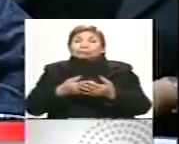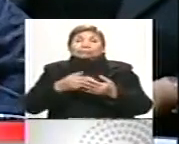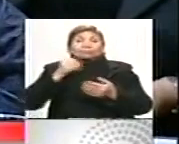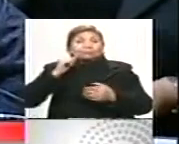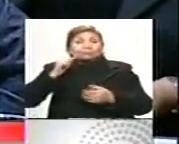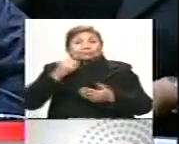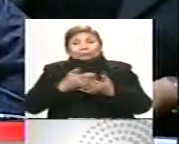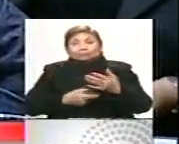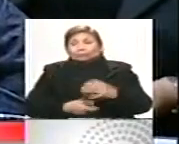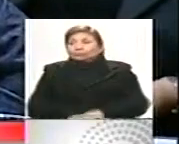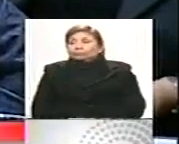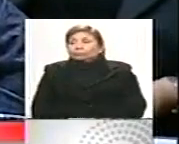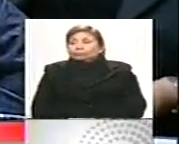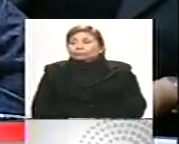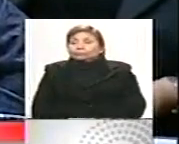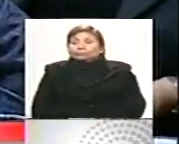inocencia.